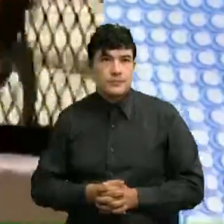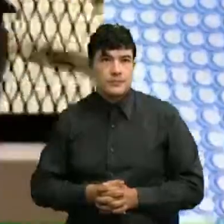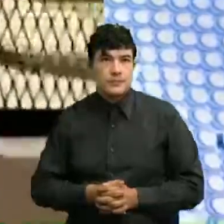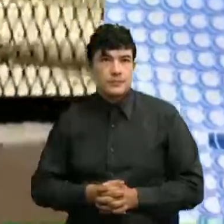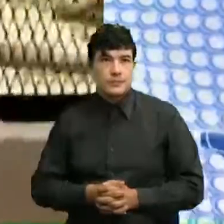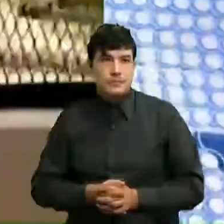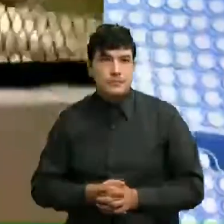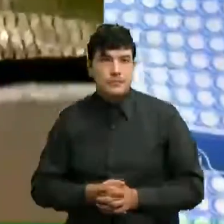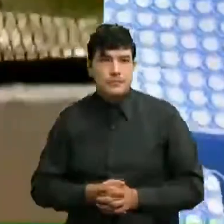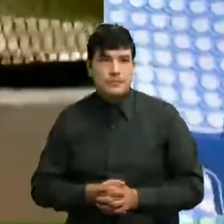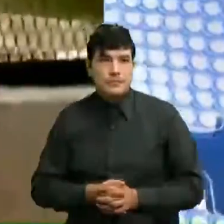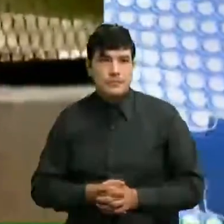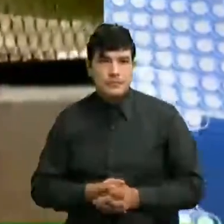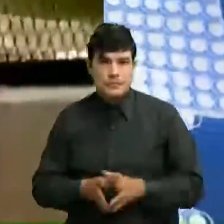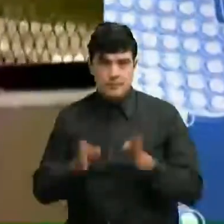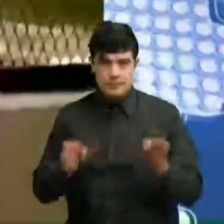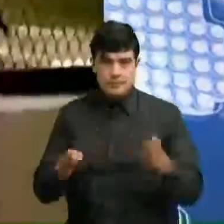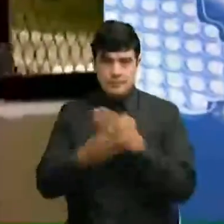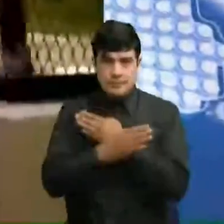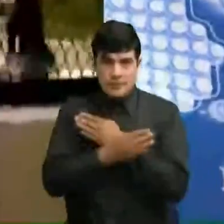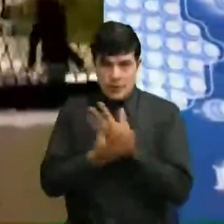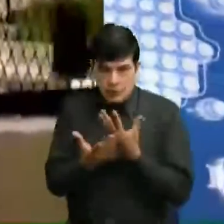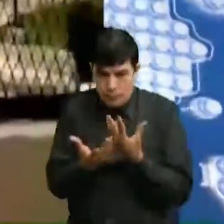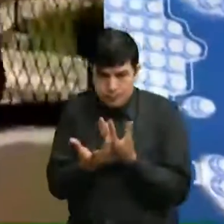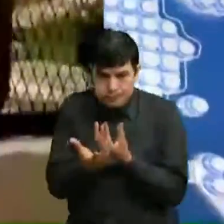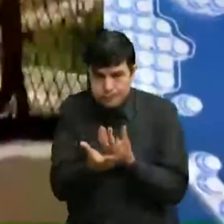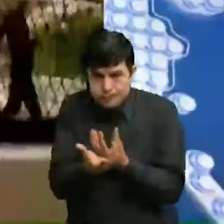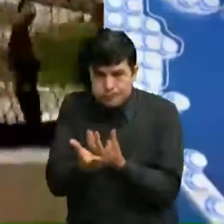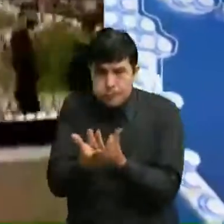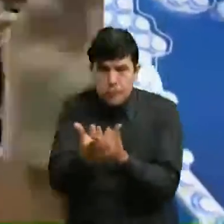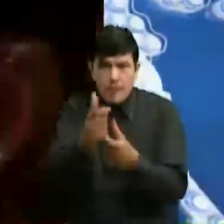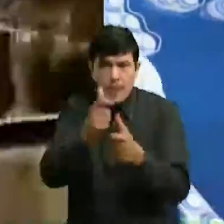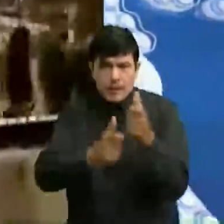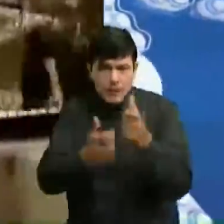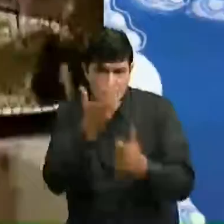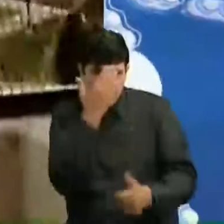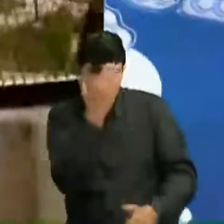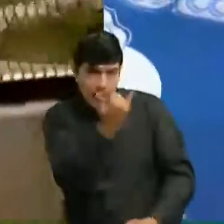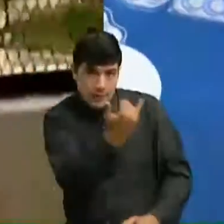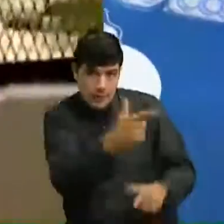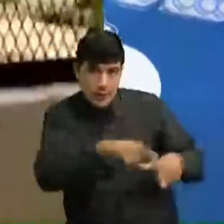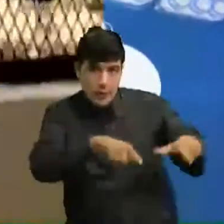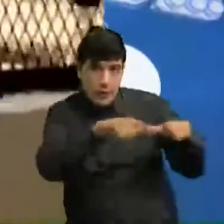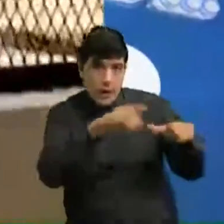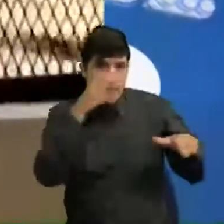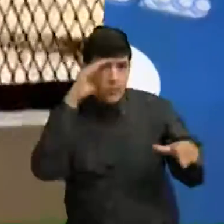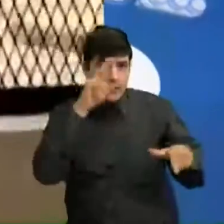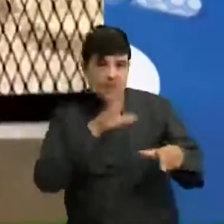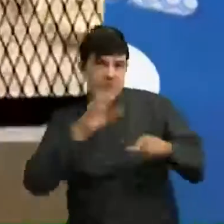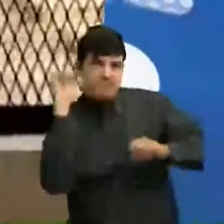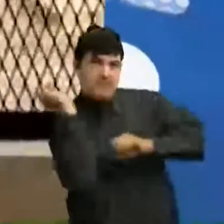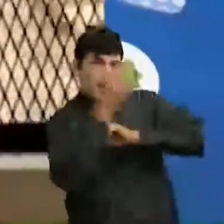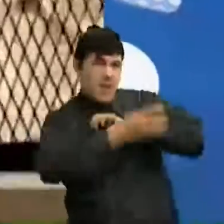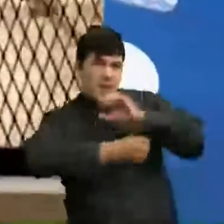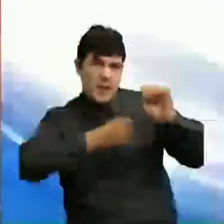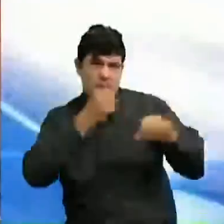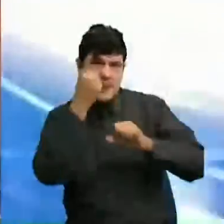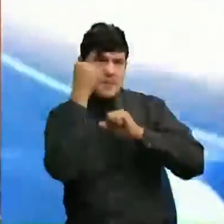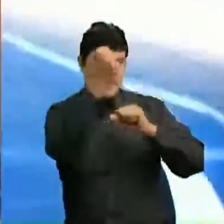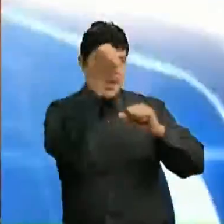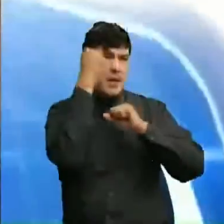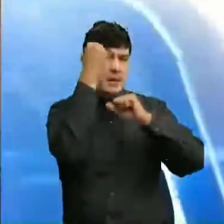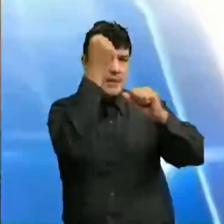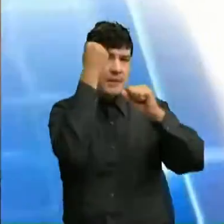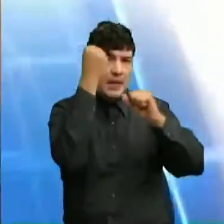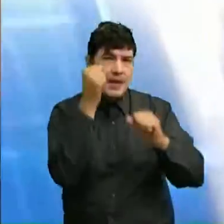Durante el recorrido de las exequias, los acompañantes se manifestaron frente al comando de la estación del municipio. Afortunadamente,